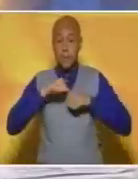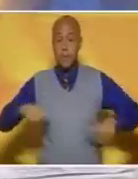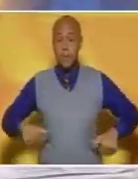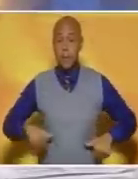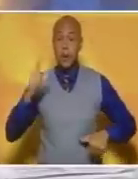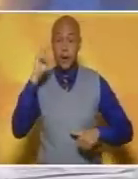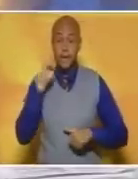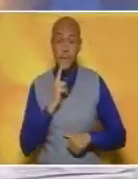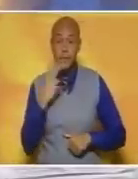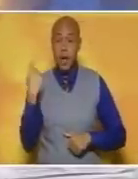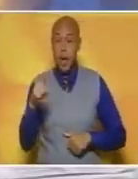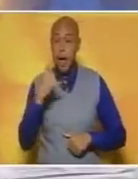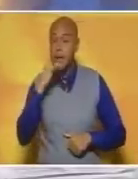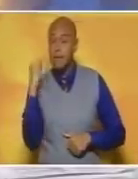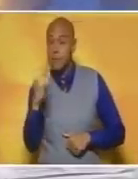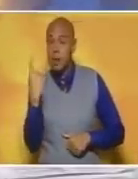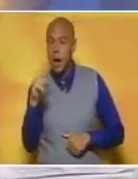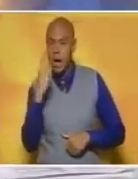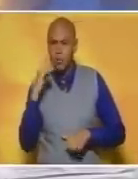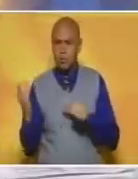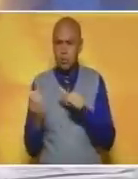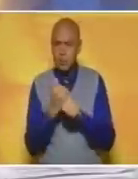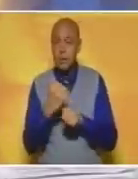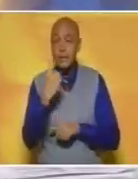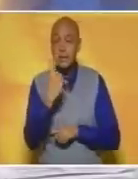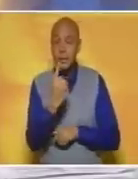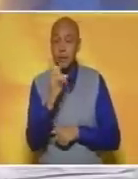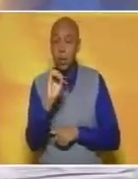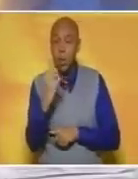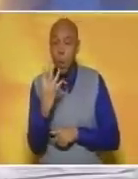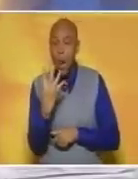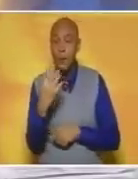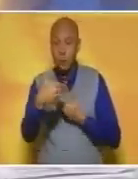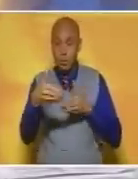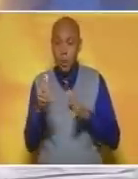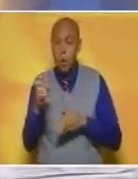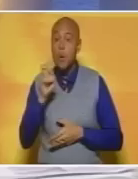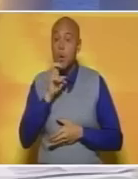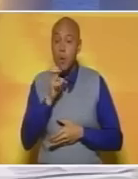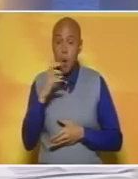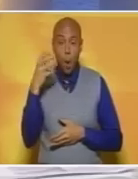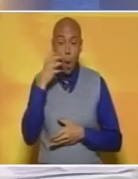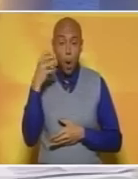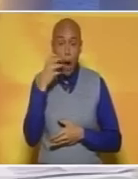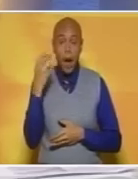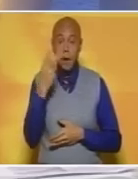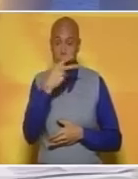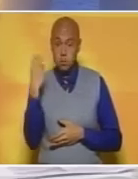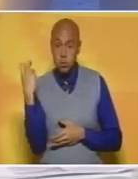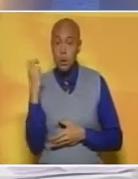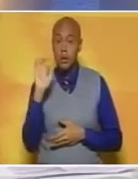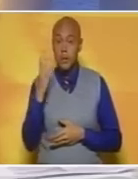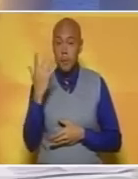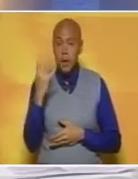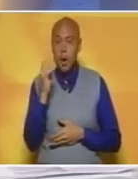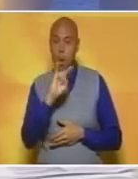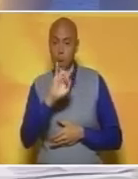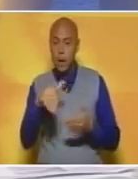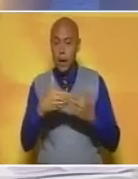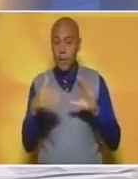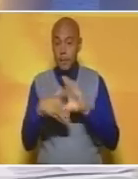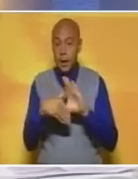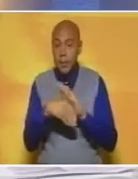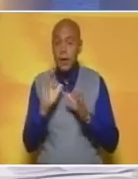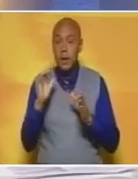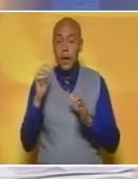Bolivariana informó que fueron incautados un total de 104 panelas de cocaína en diversos procedimientos realizados entre el lunes y el martes en los